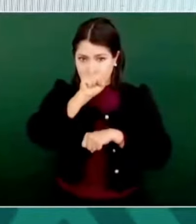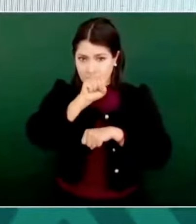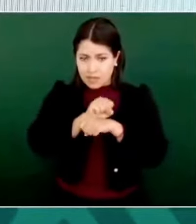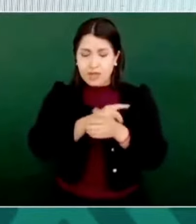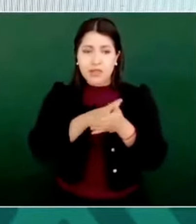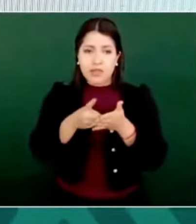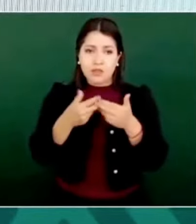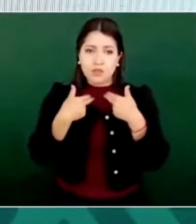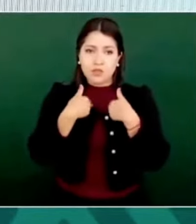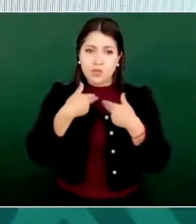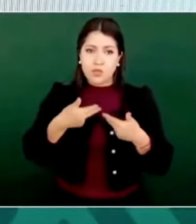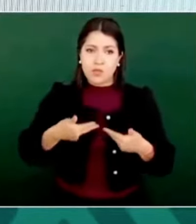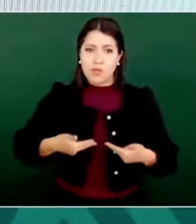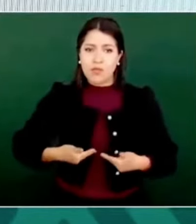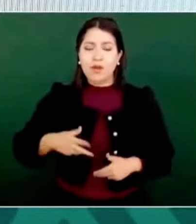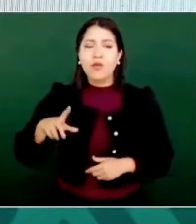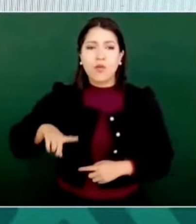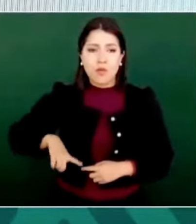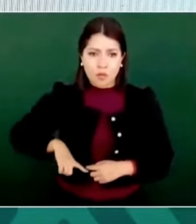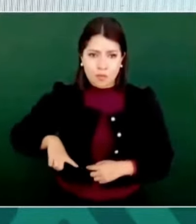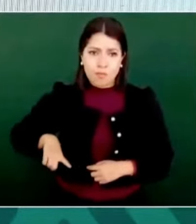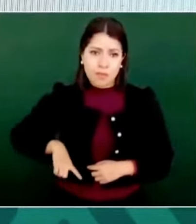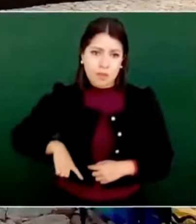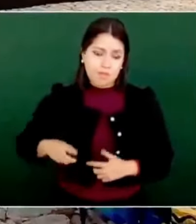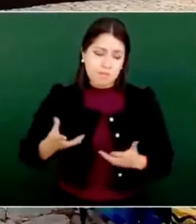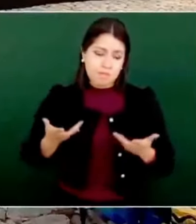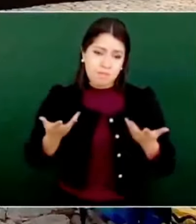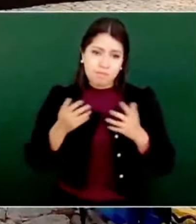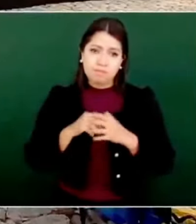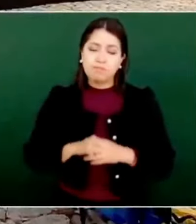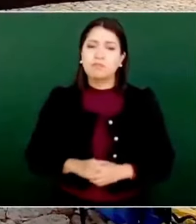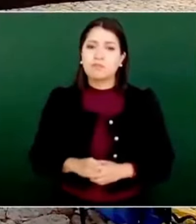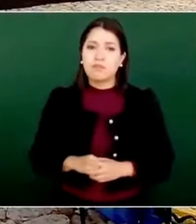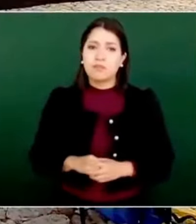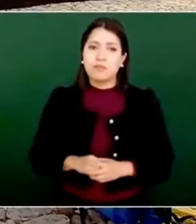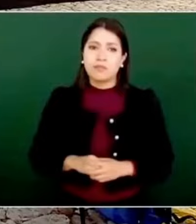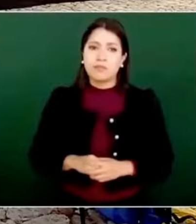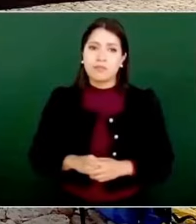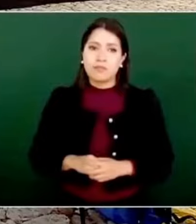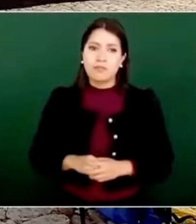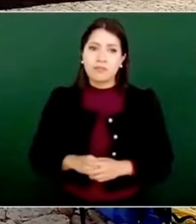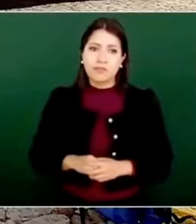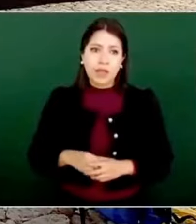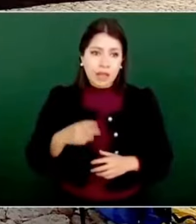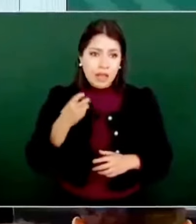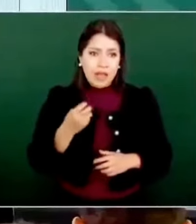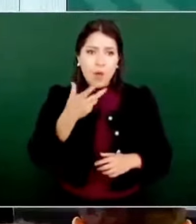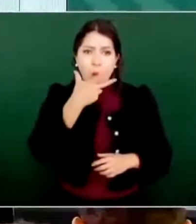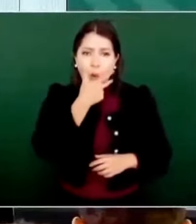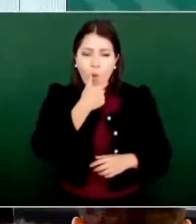de gobernación este señor es